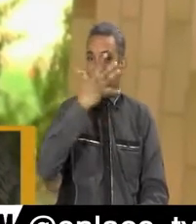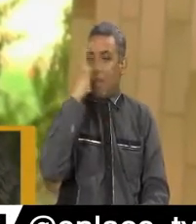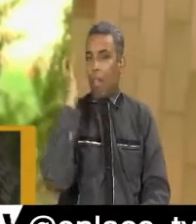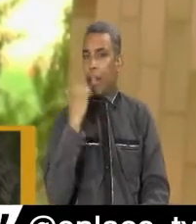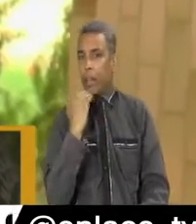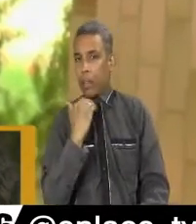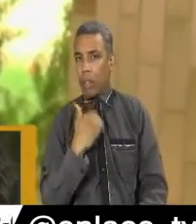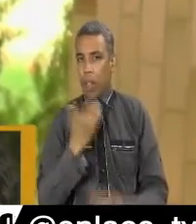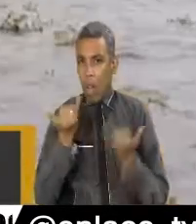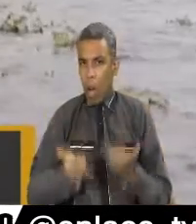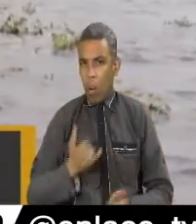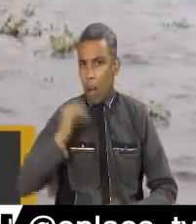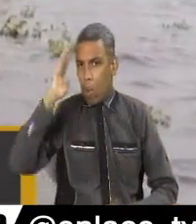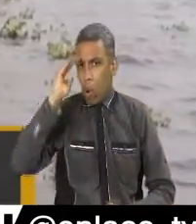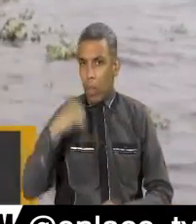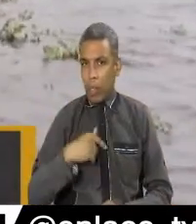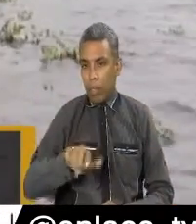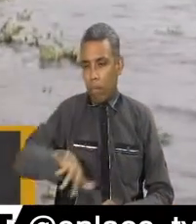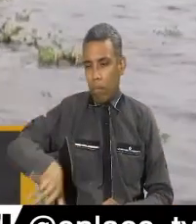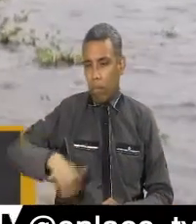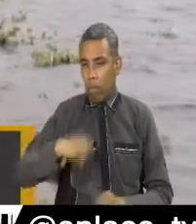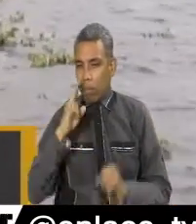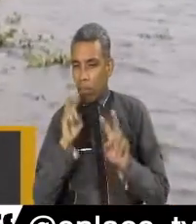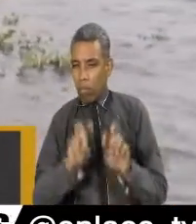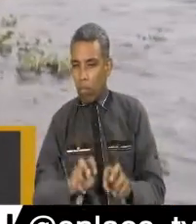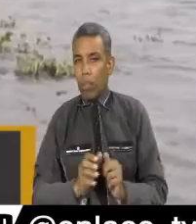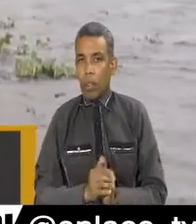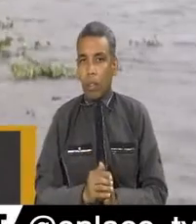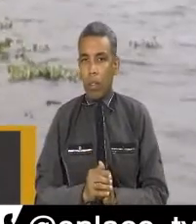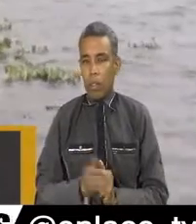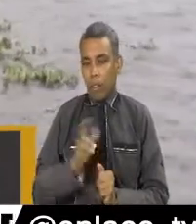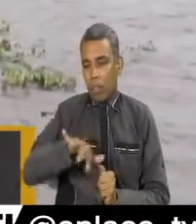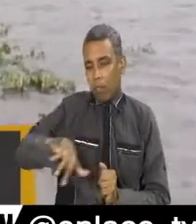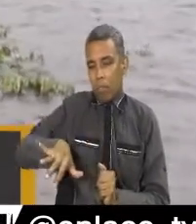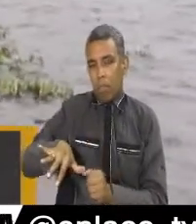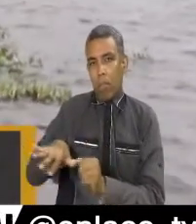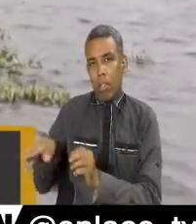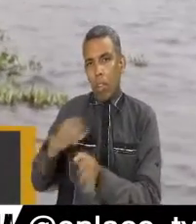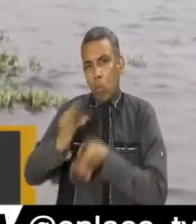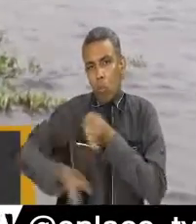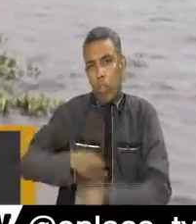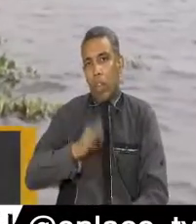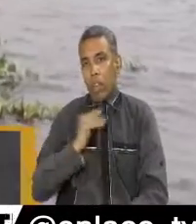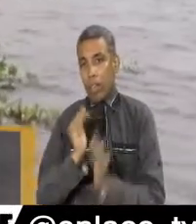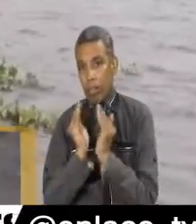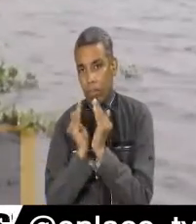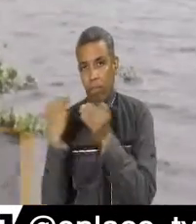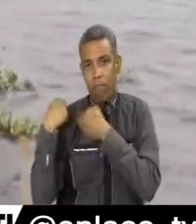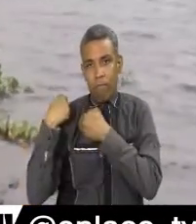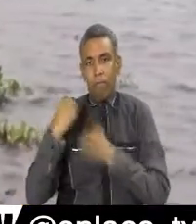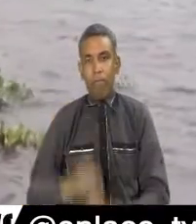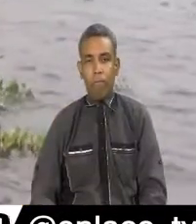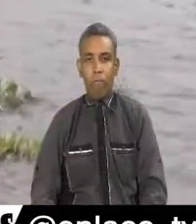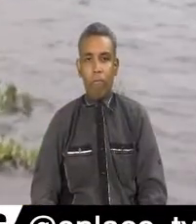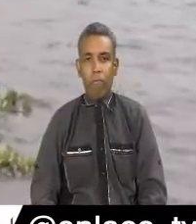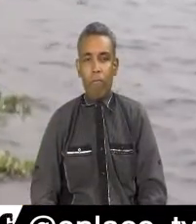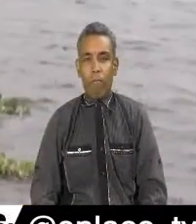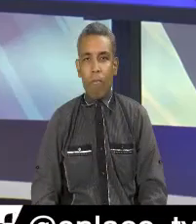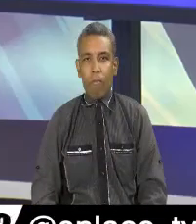está ahondando sobre este tema. La niña de 14 años fue puesta a manos del Bienestar Familiar para el restablecimiento de sus derechos.